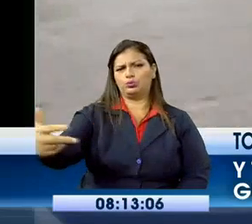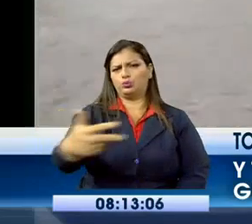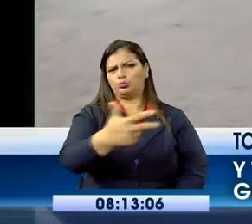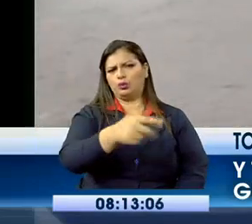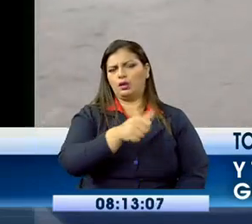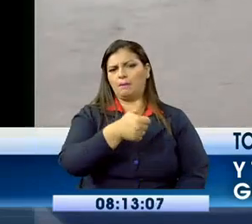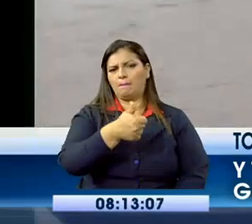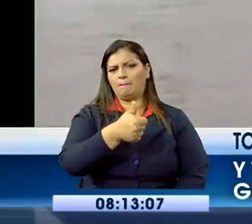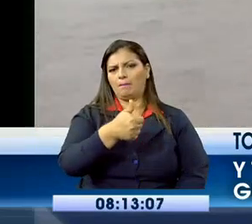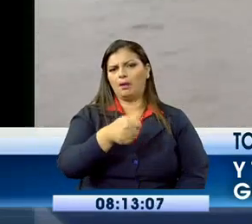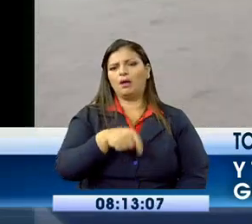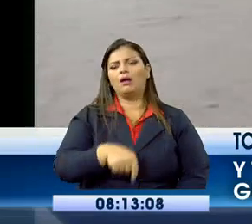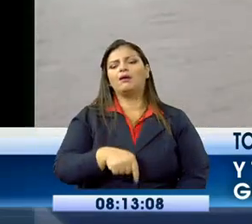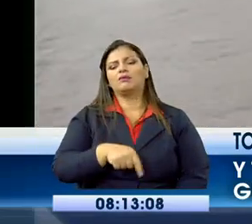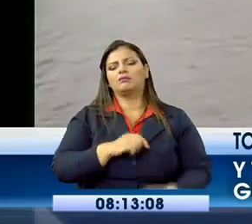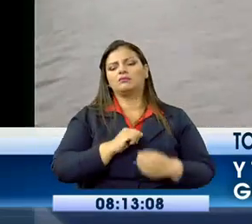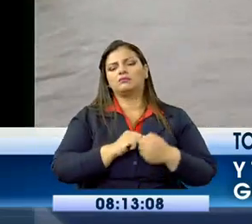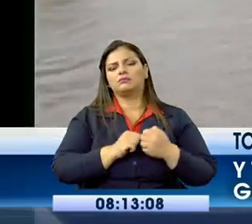nosotros, digamos,